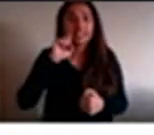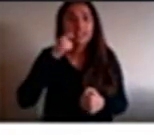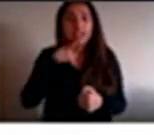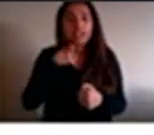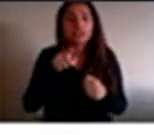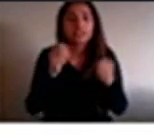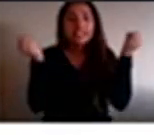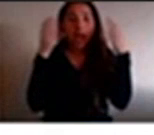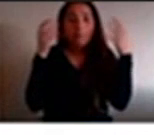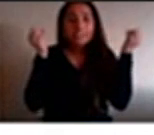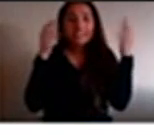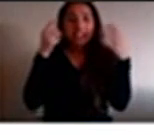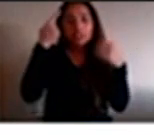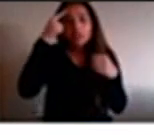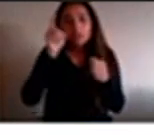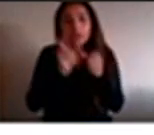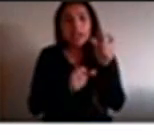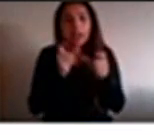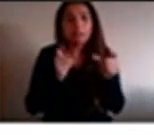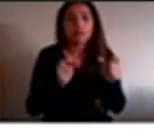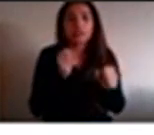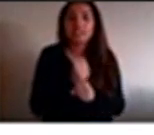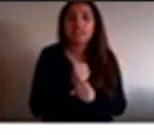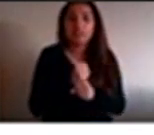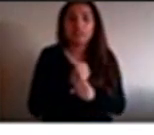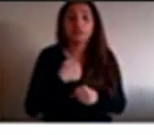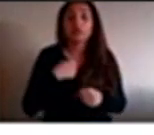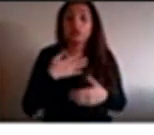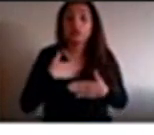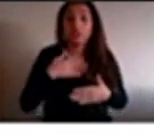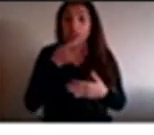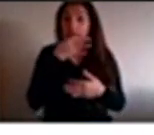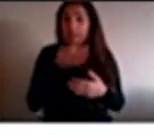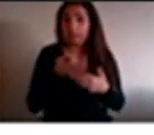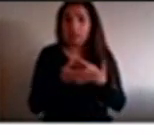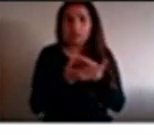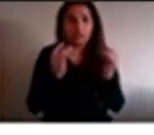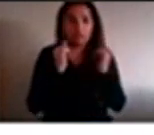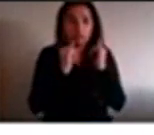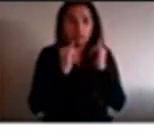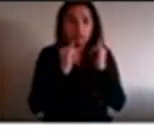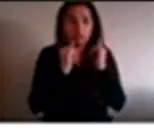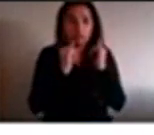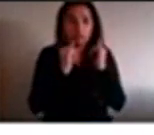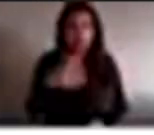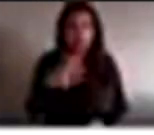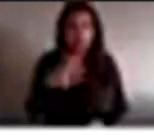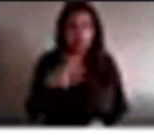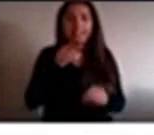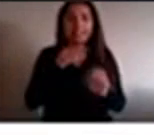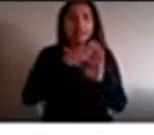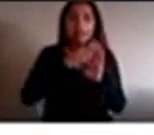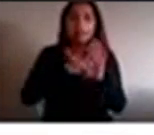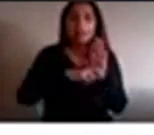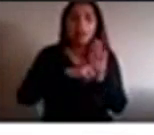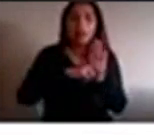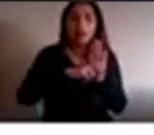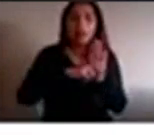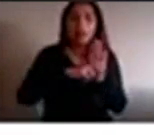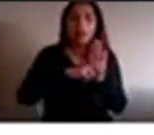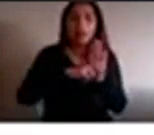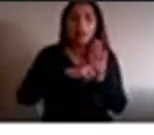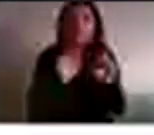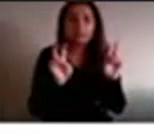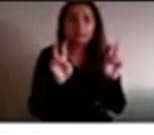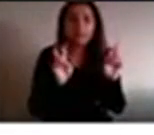quiero destacar, dentro de los que expongo en mi PPT, es el programa Fórmate para el Trabajo Línea